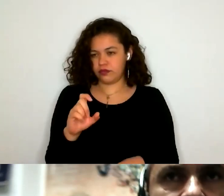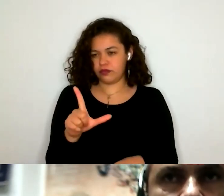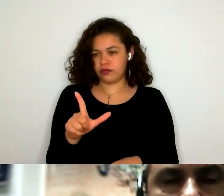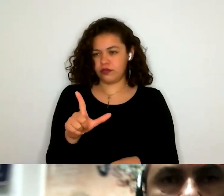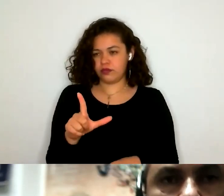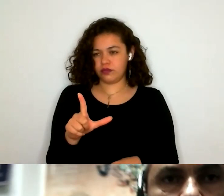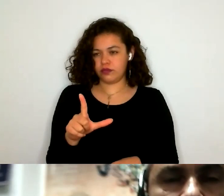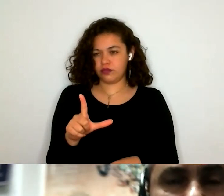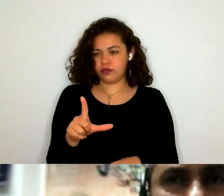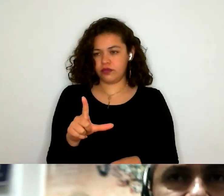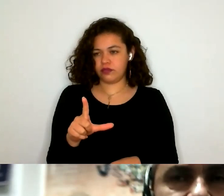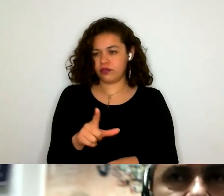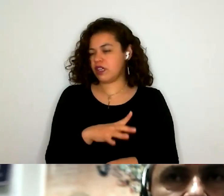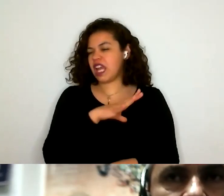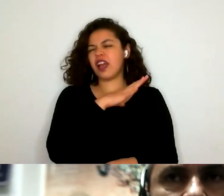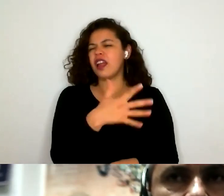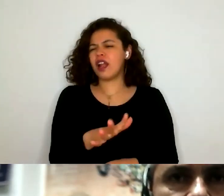nivel general.